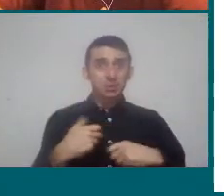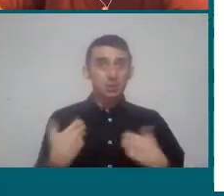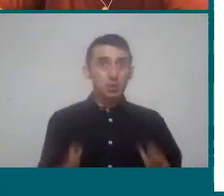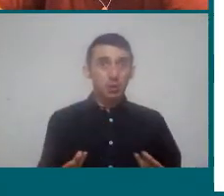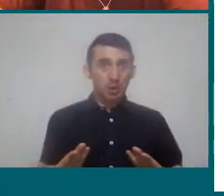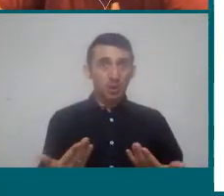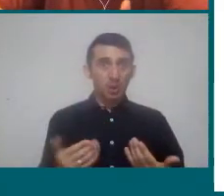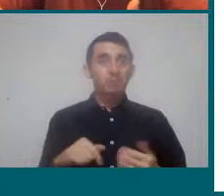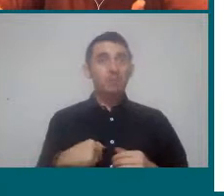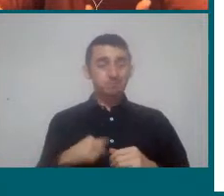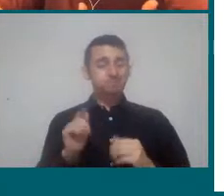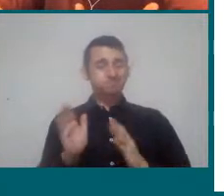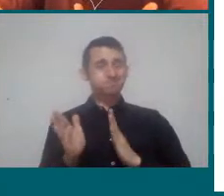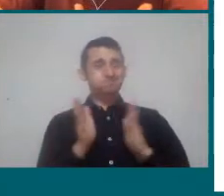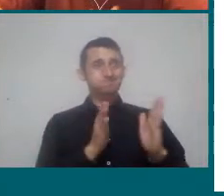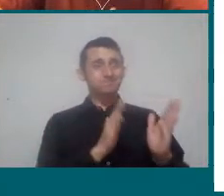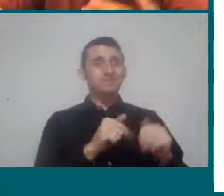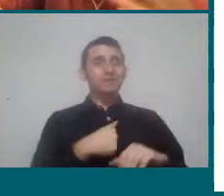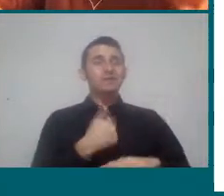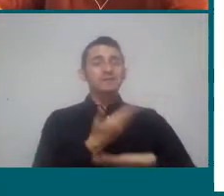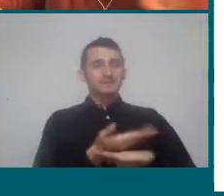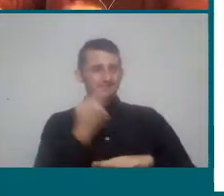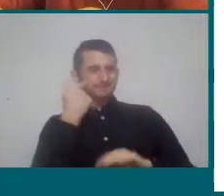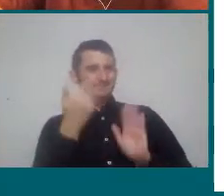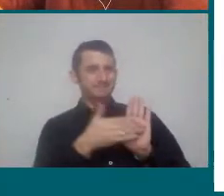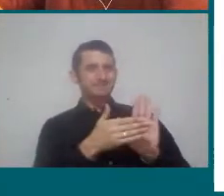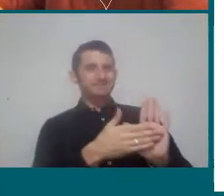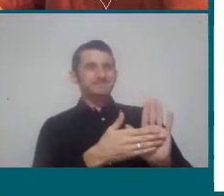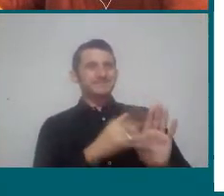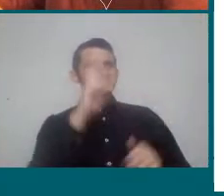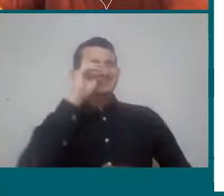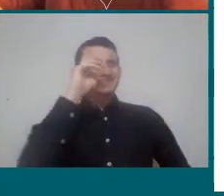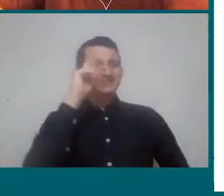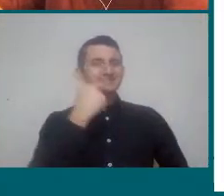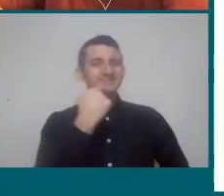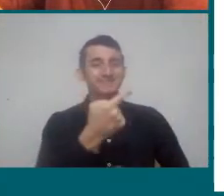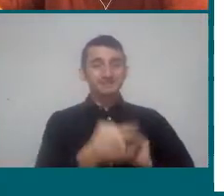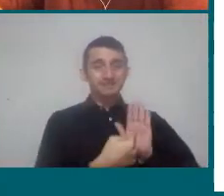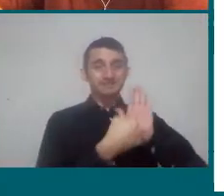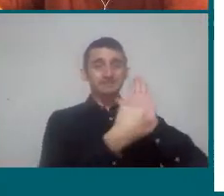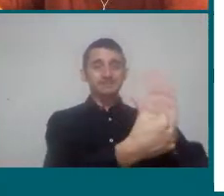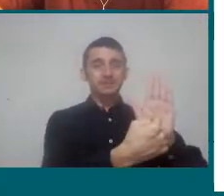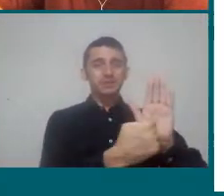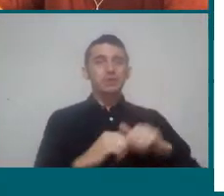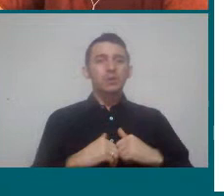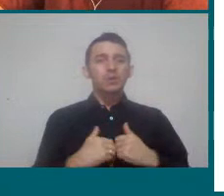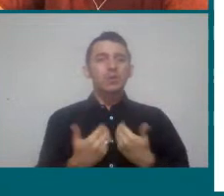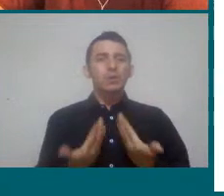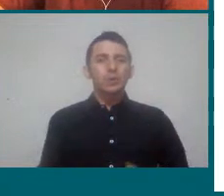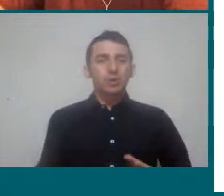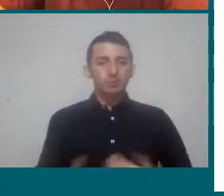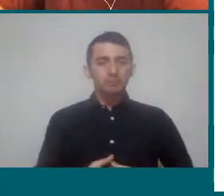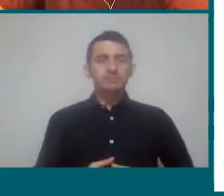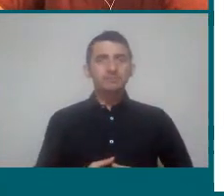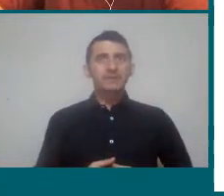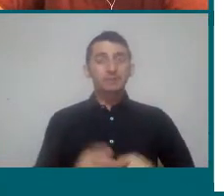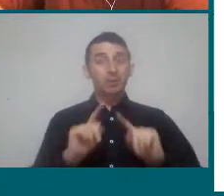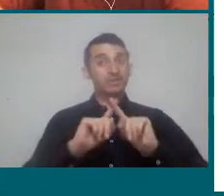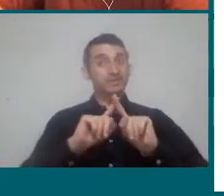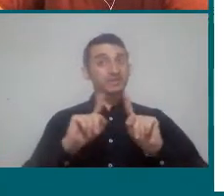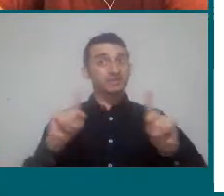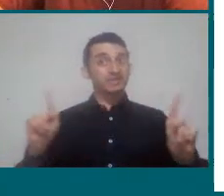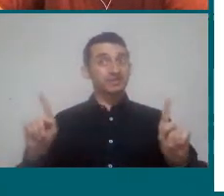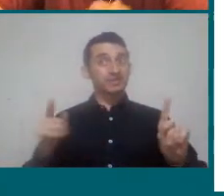este planteamiento. Y lo que ha evidenciado esto, y lo decía durante la presentación, es que hay grandes diferencias entre